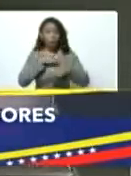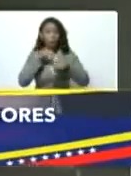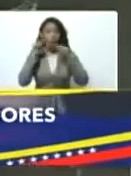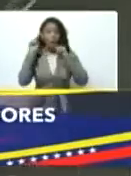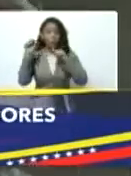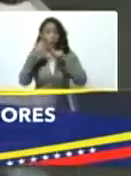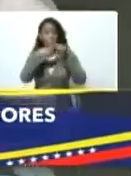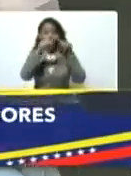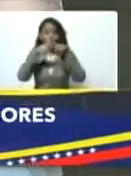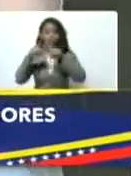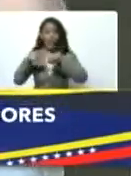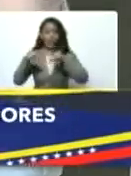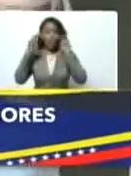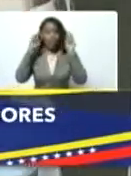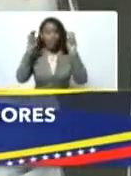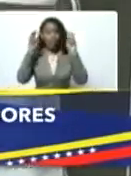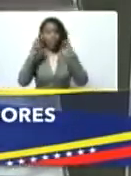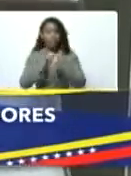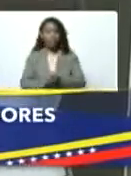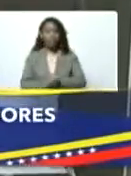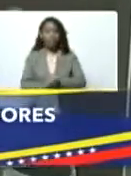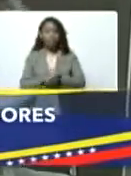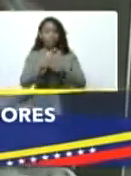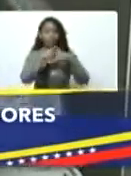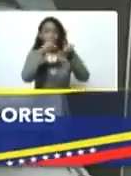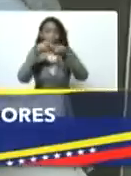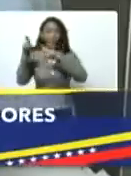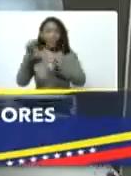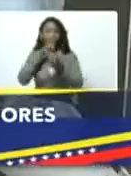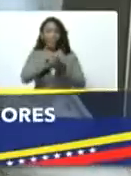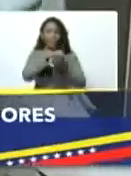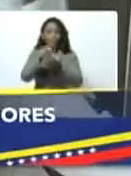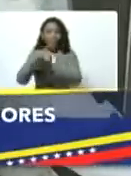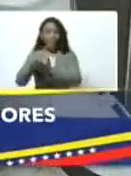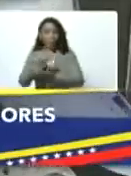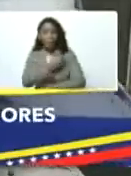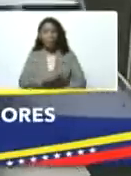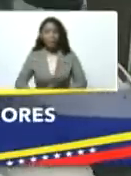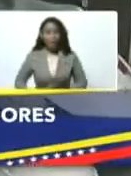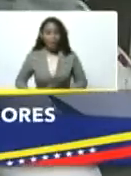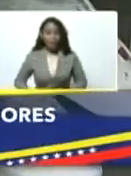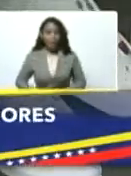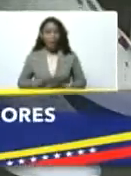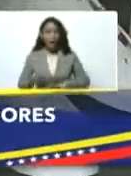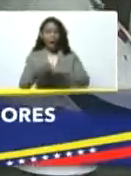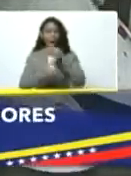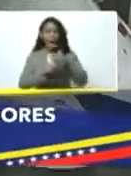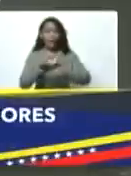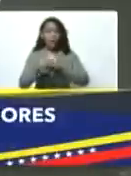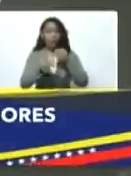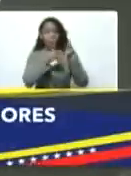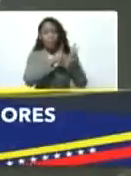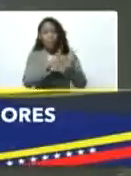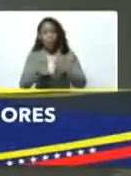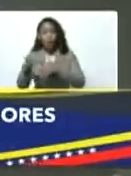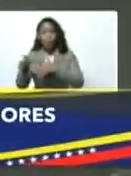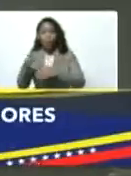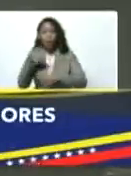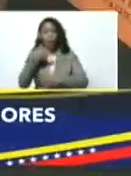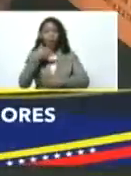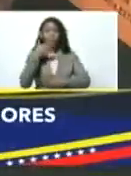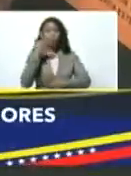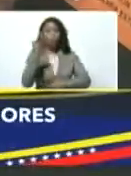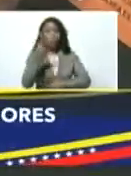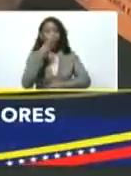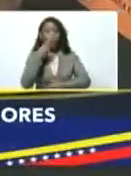los diferentes montos, en los diferentes estados, presidente, impartiendo en el programa que usted nos instruyó de